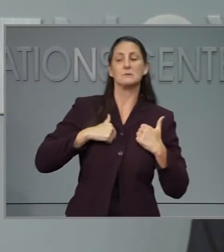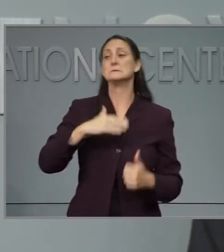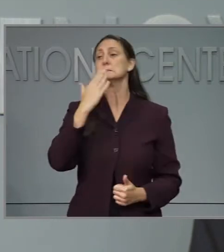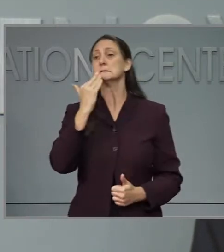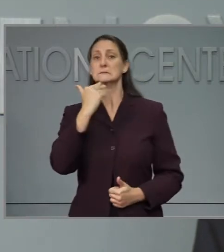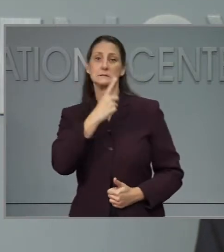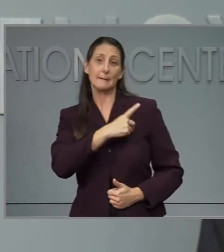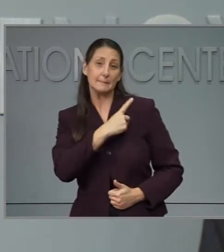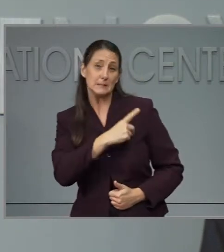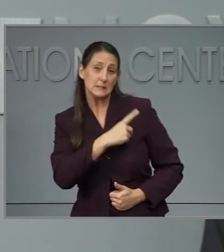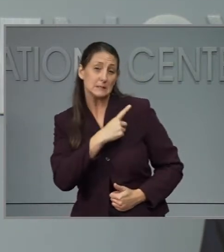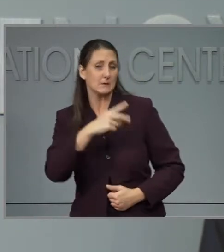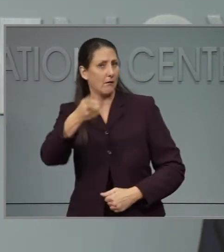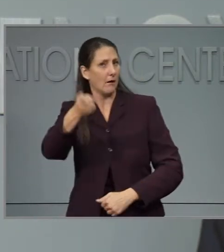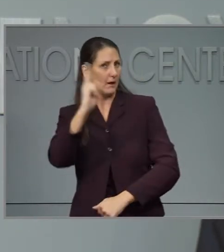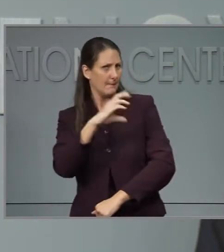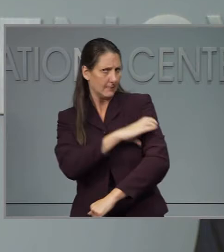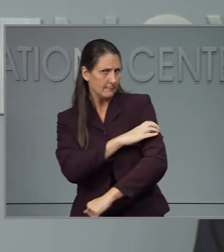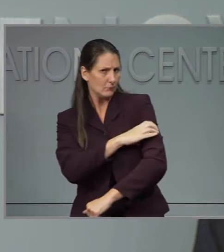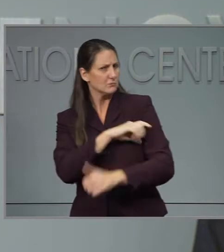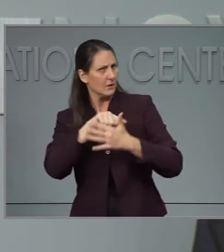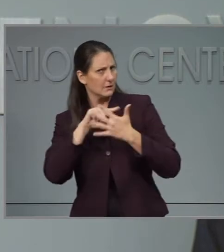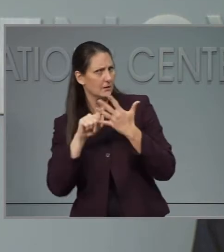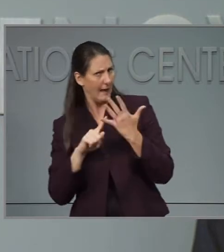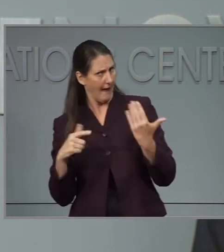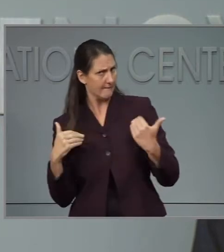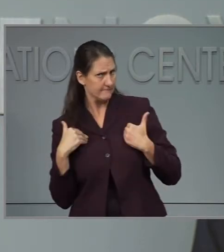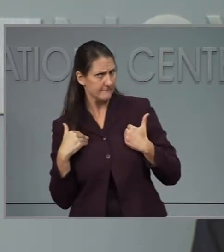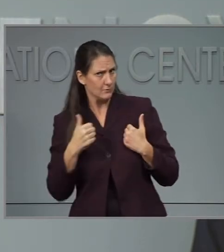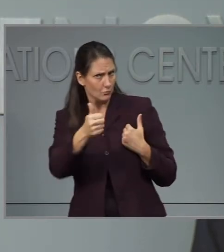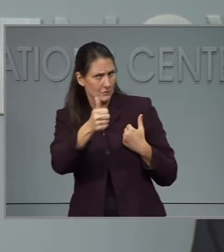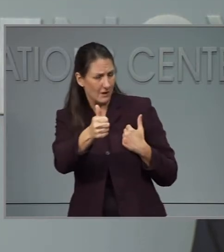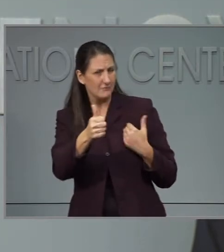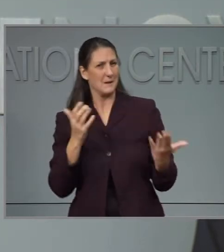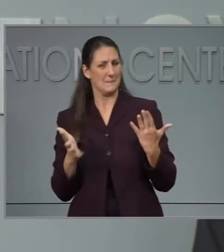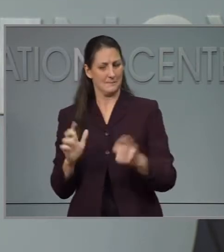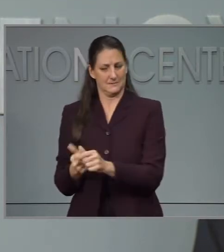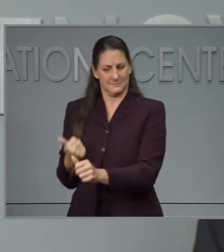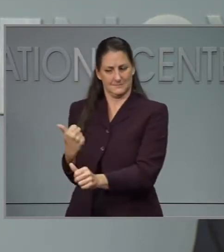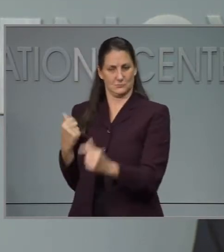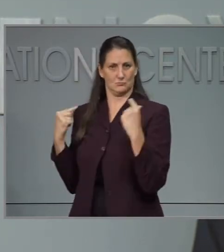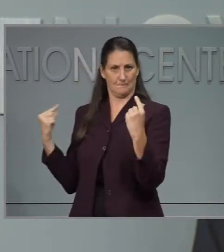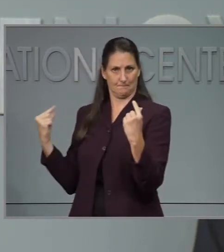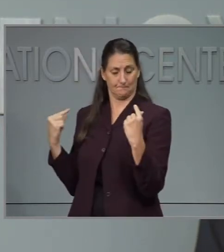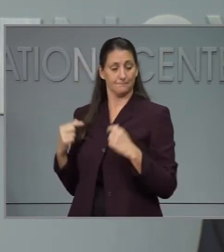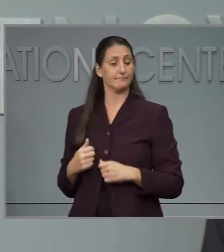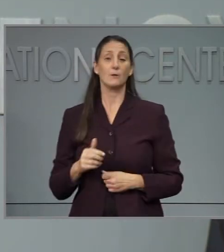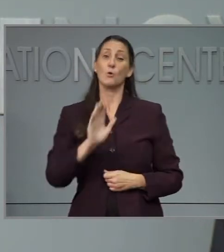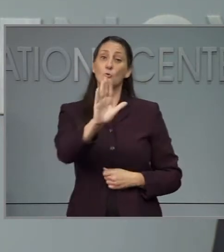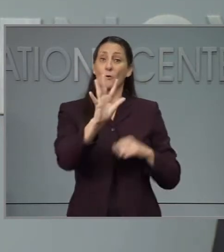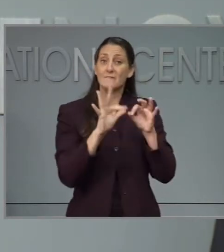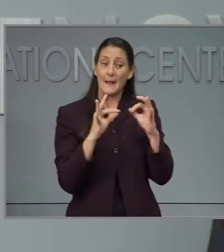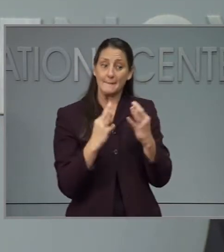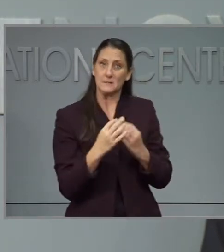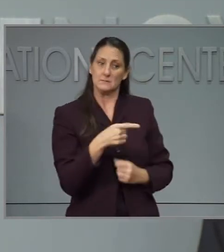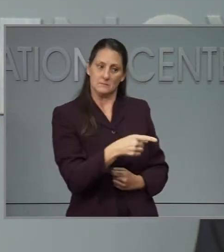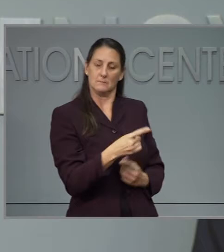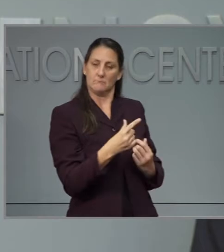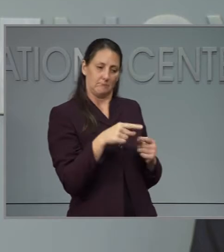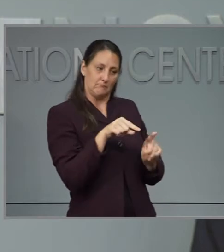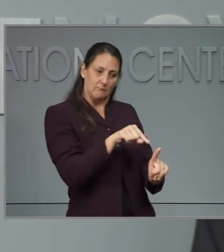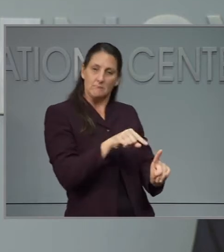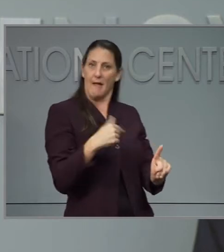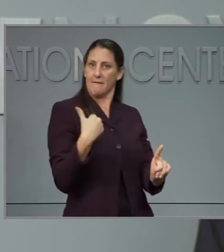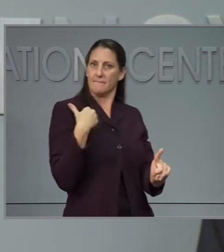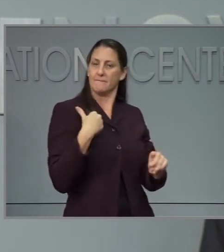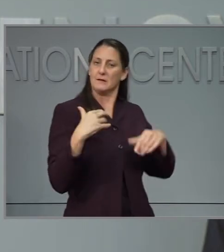tienen diabetes o tienen presión arterial alta o bien alguien en su familia tiene cáncer o tiene usted más de 65 años.